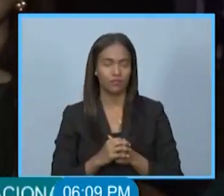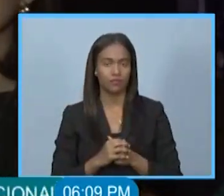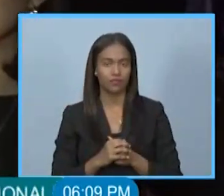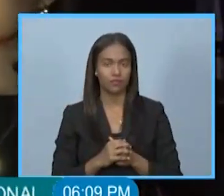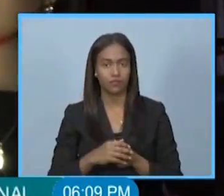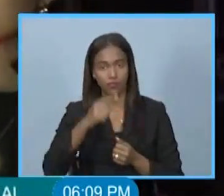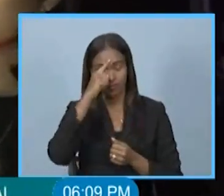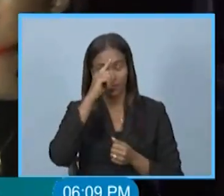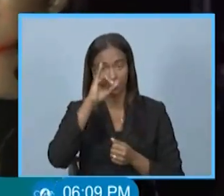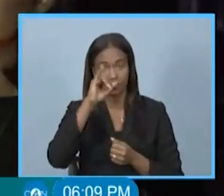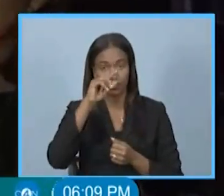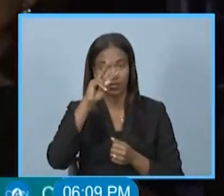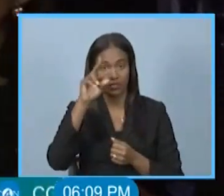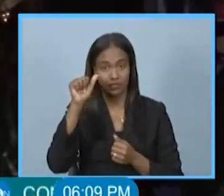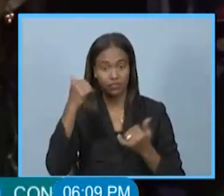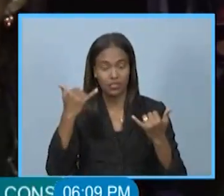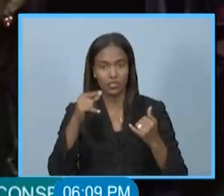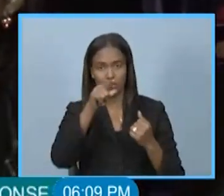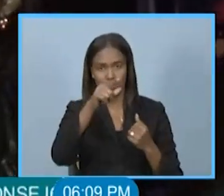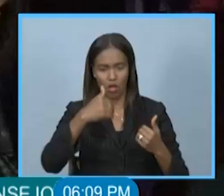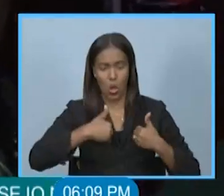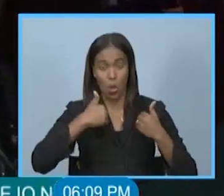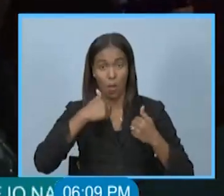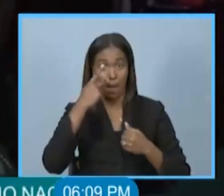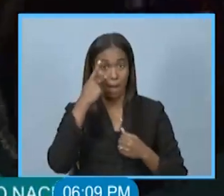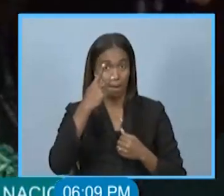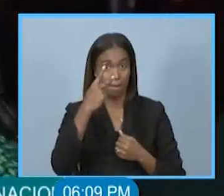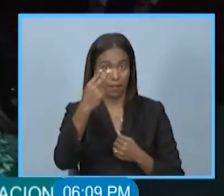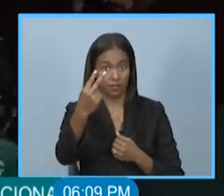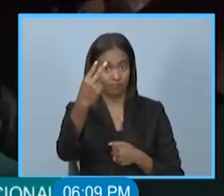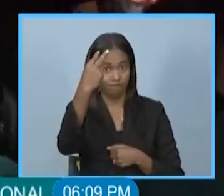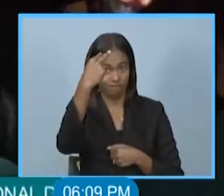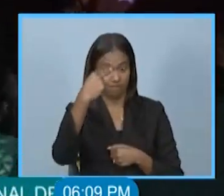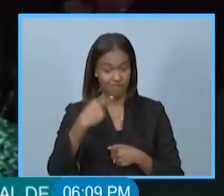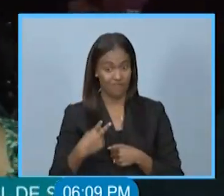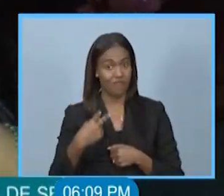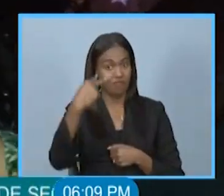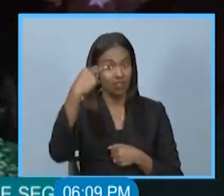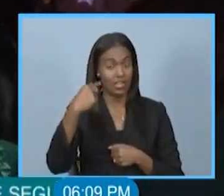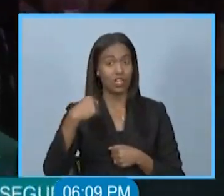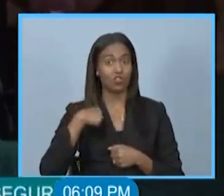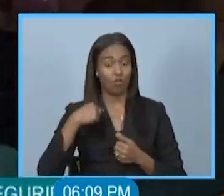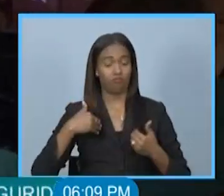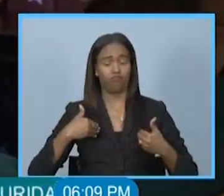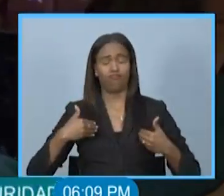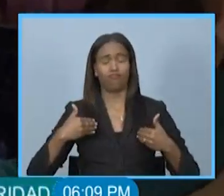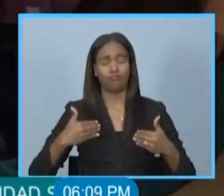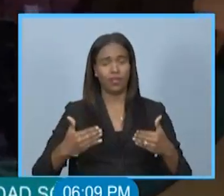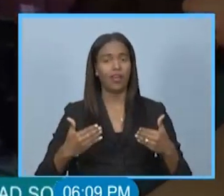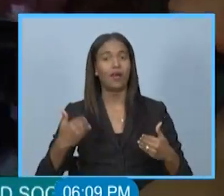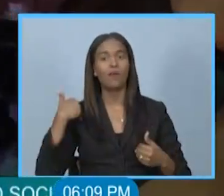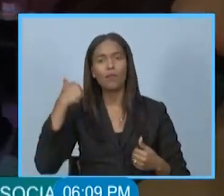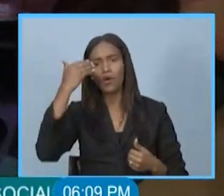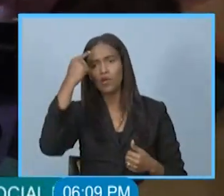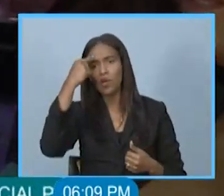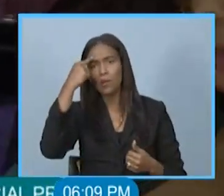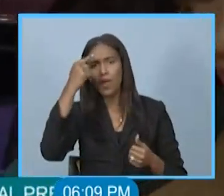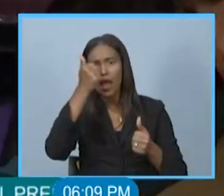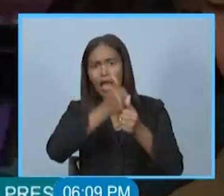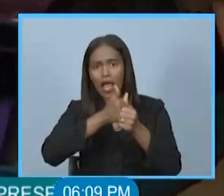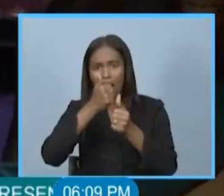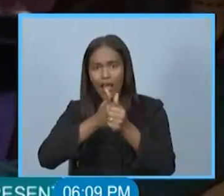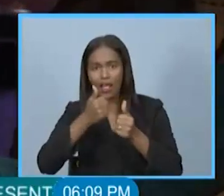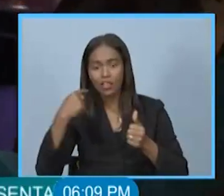casting de imaginativa Mira a ti joven que me estás viendo así como me ves yo soy una lanzada porque yo creo que cada uno de nosotros